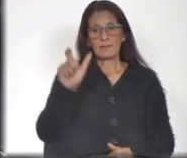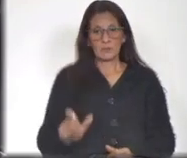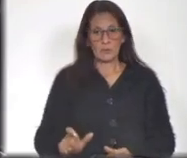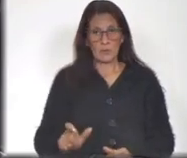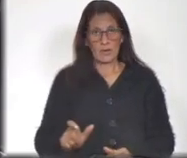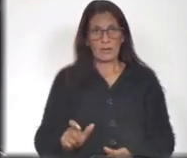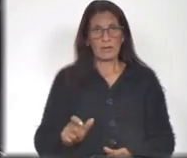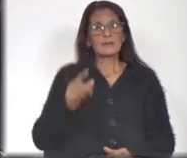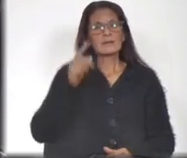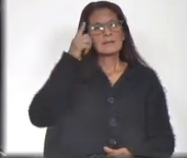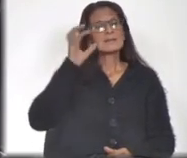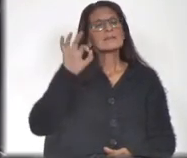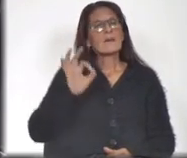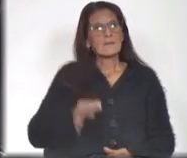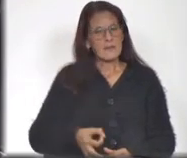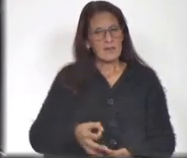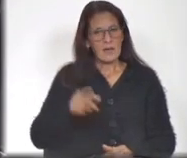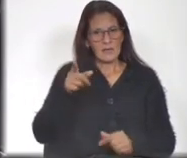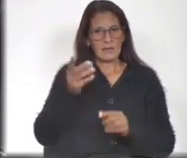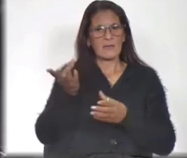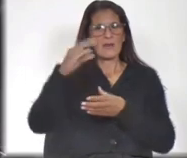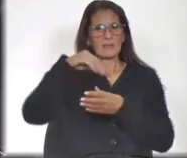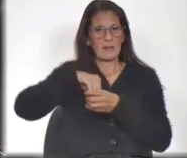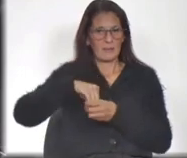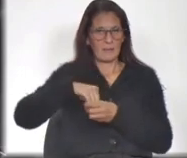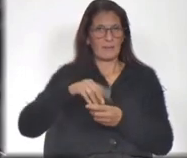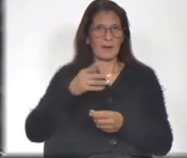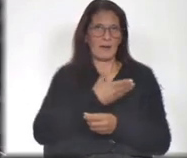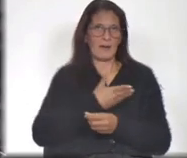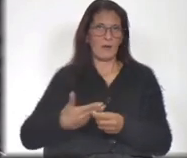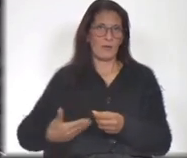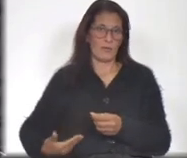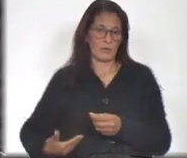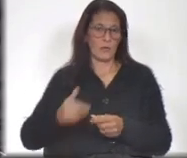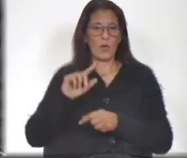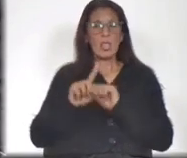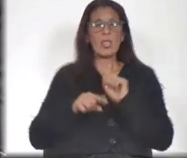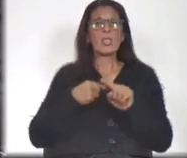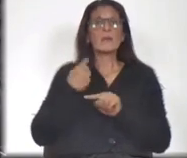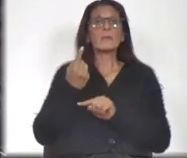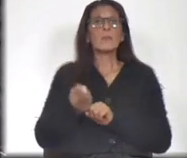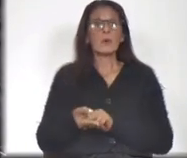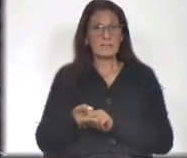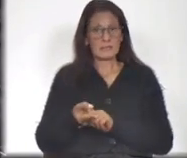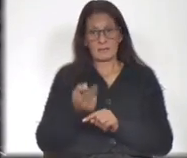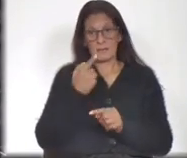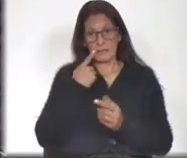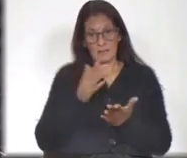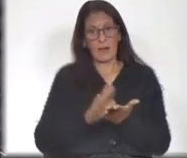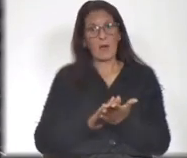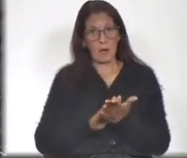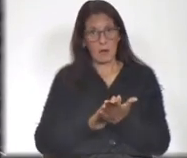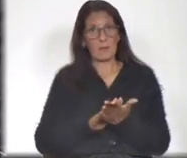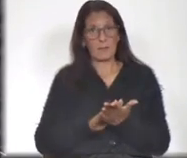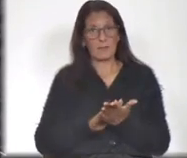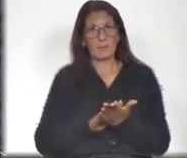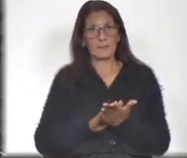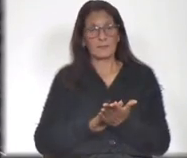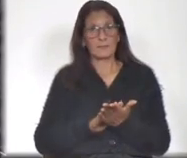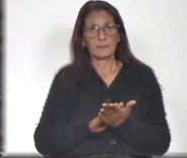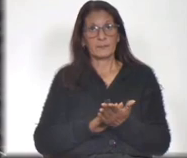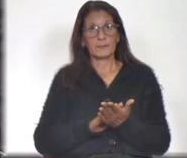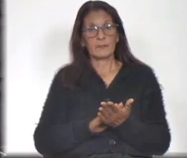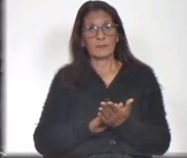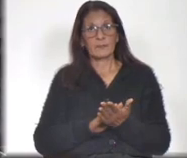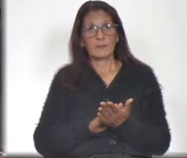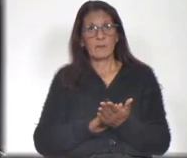cuestión sabía que iba a ser parte de este gobierno, después de eso, está confirmado, es que